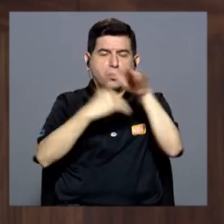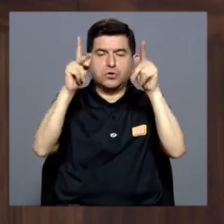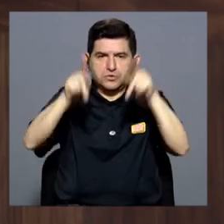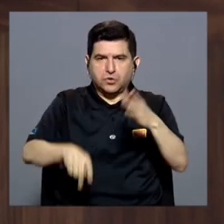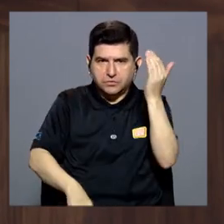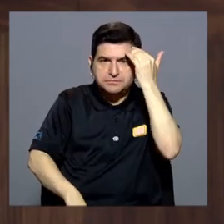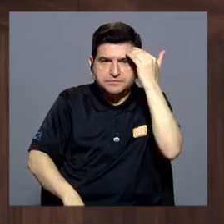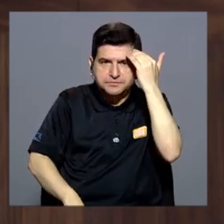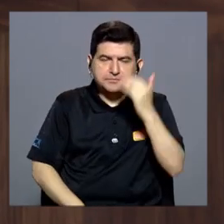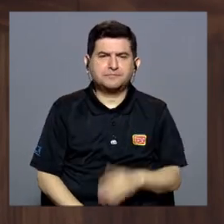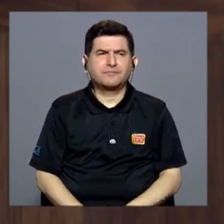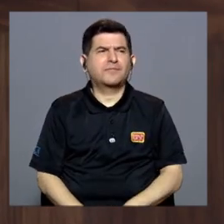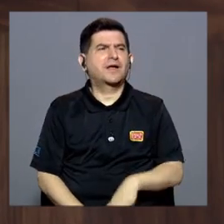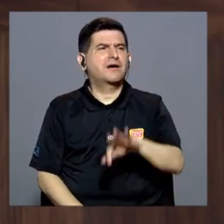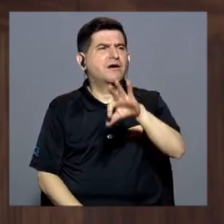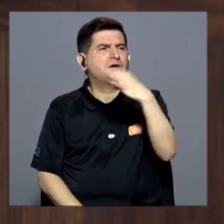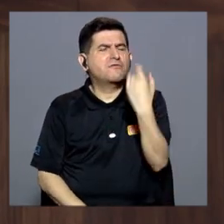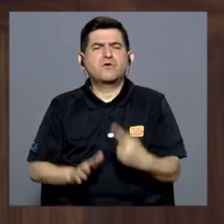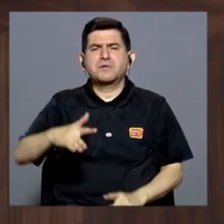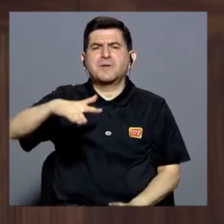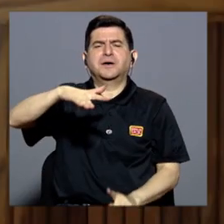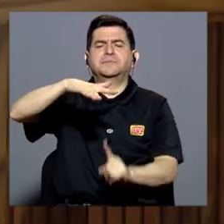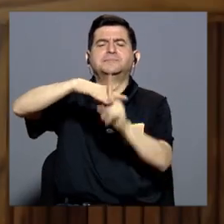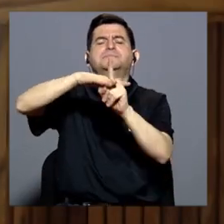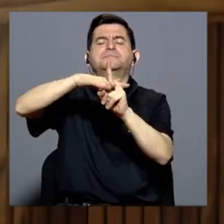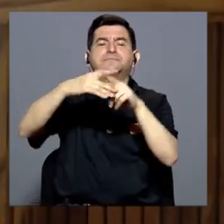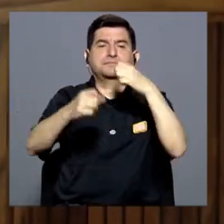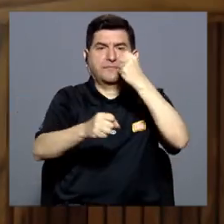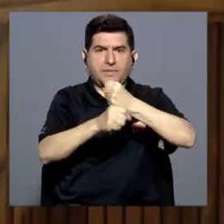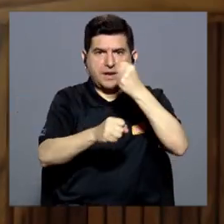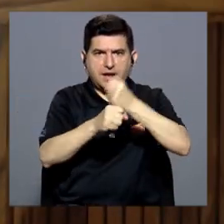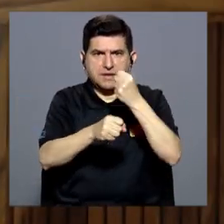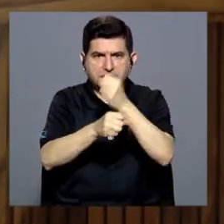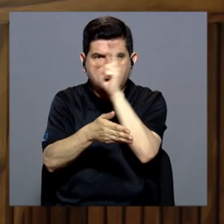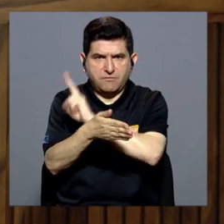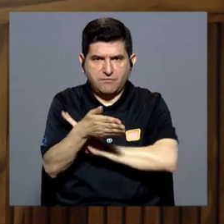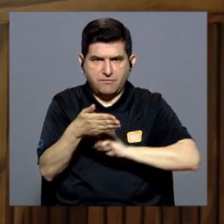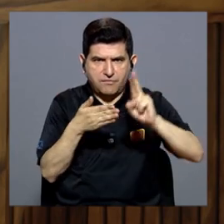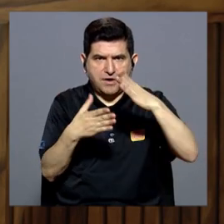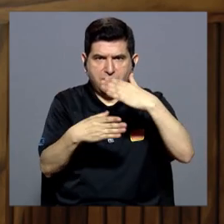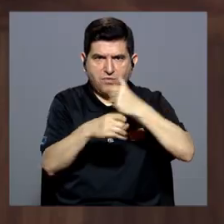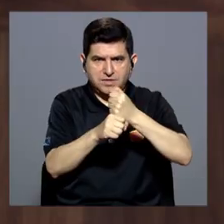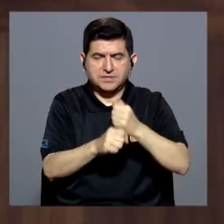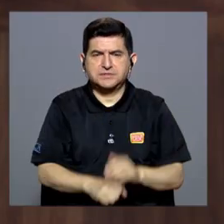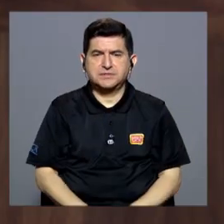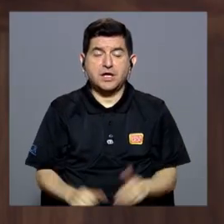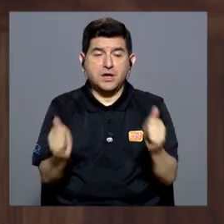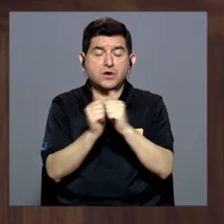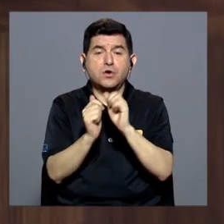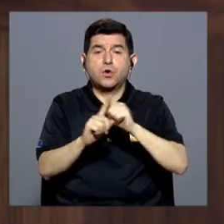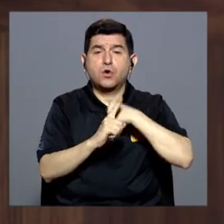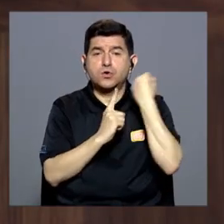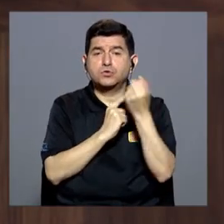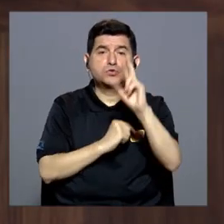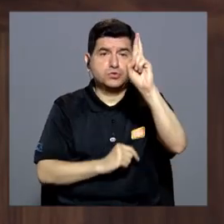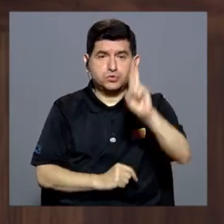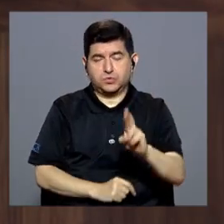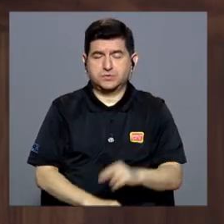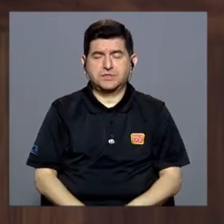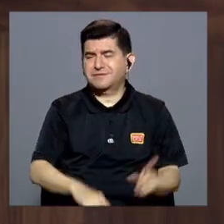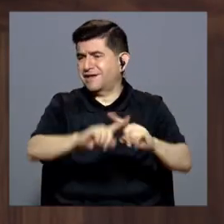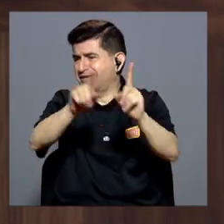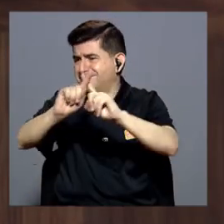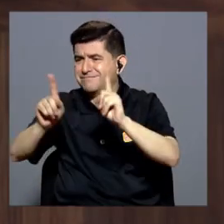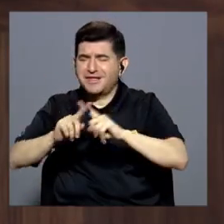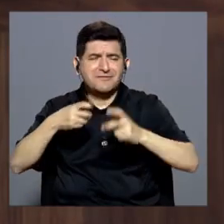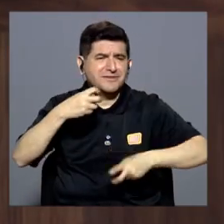una forma también de visibilizar el trabajo que la universidad hace justamente con la sociedad costarricense, en las